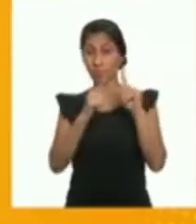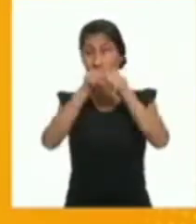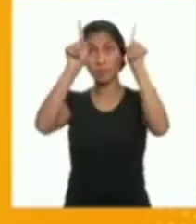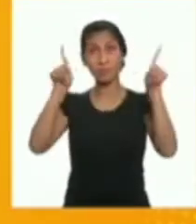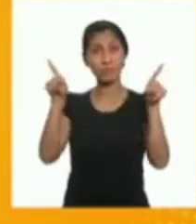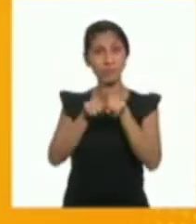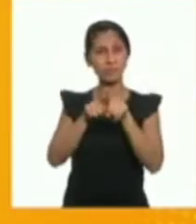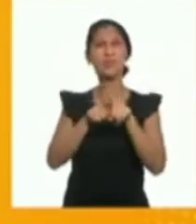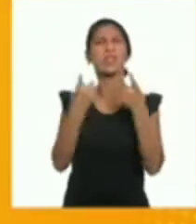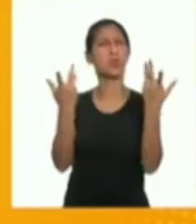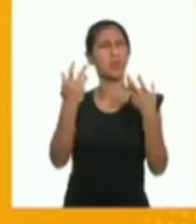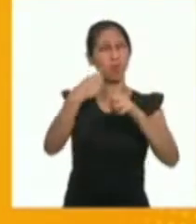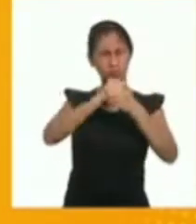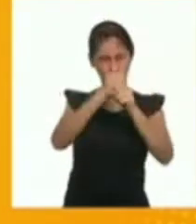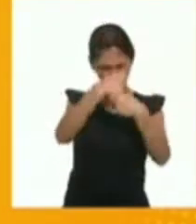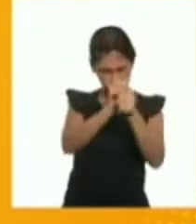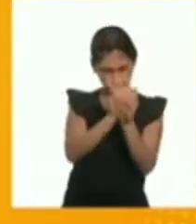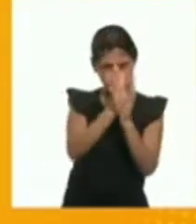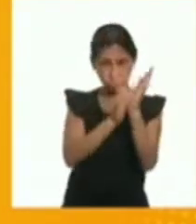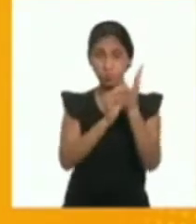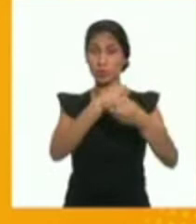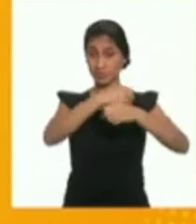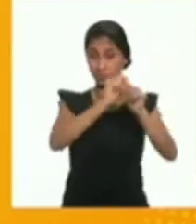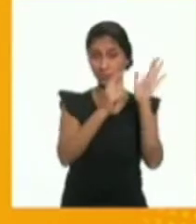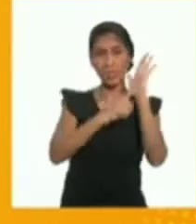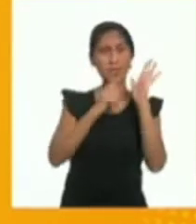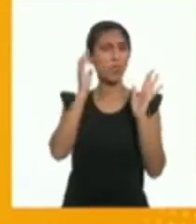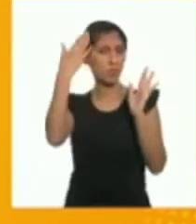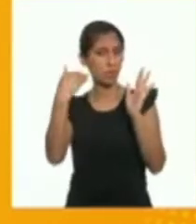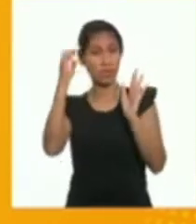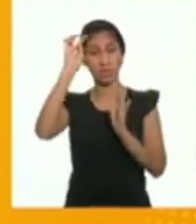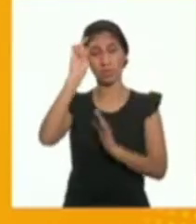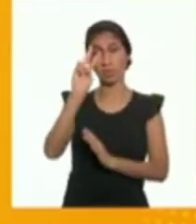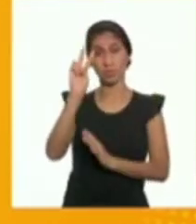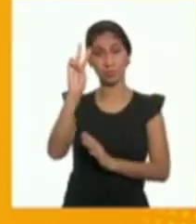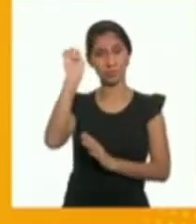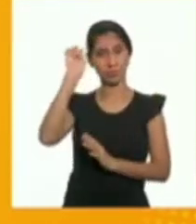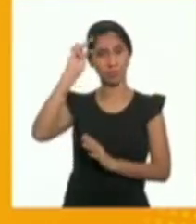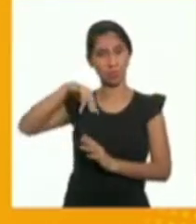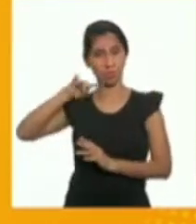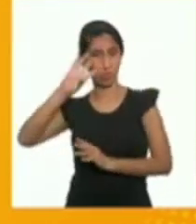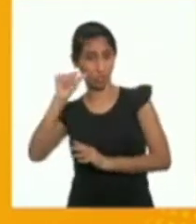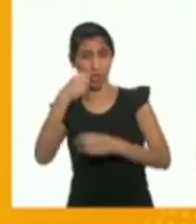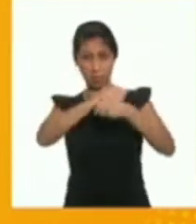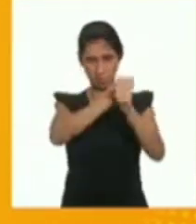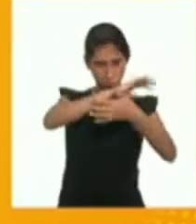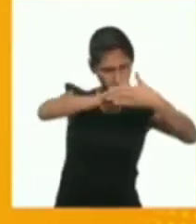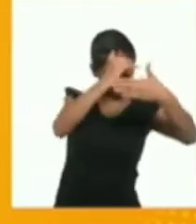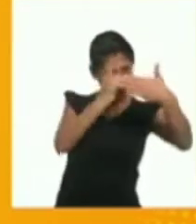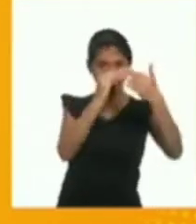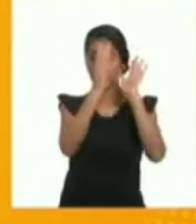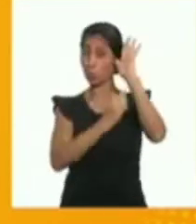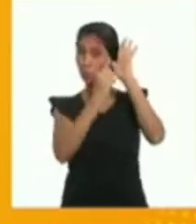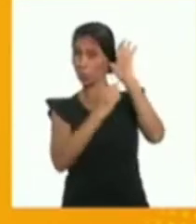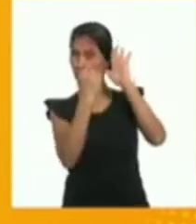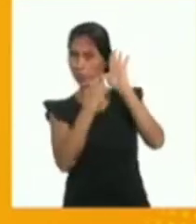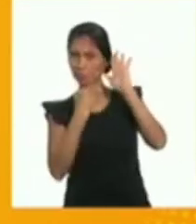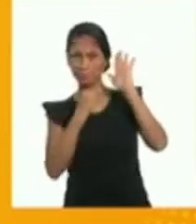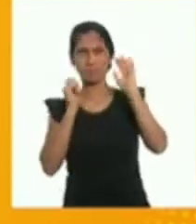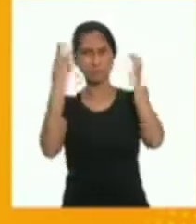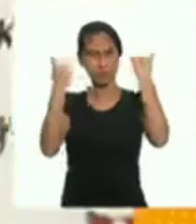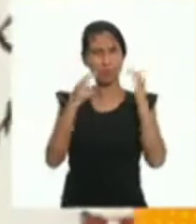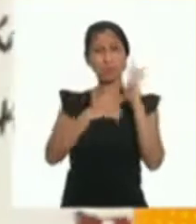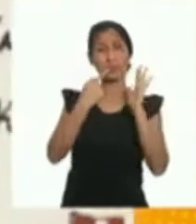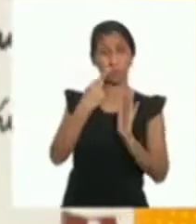es una tabla de Sarua realizada por Benuca Ebanán y representa a María Parado de Bellido. El texto en quechua